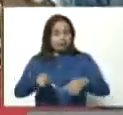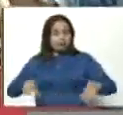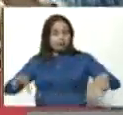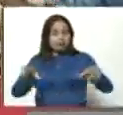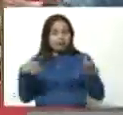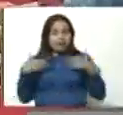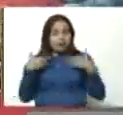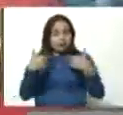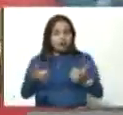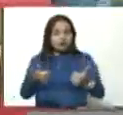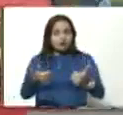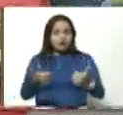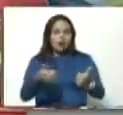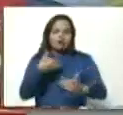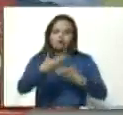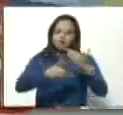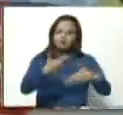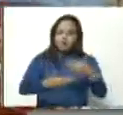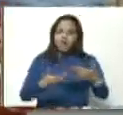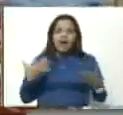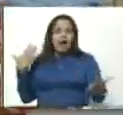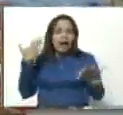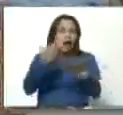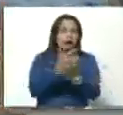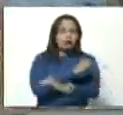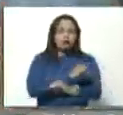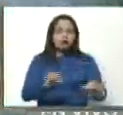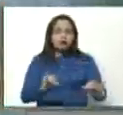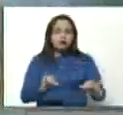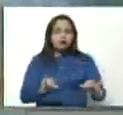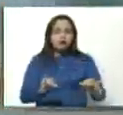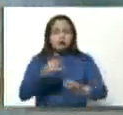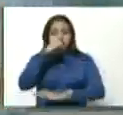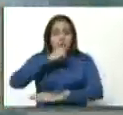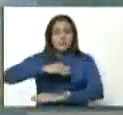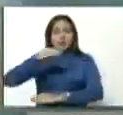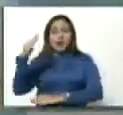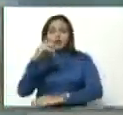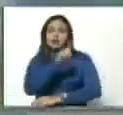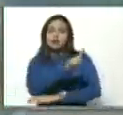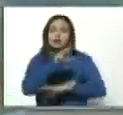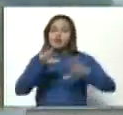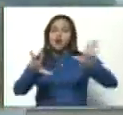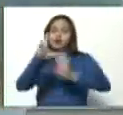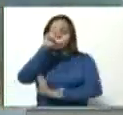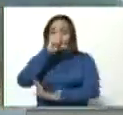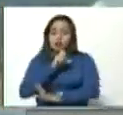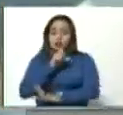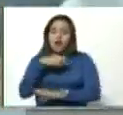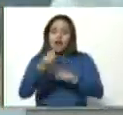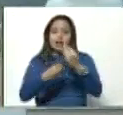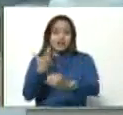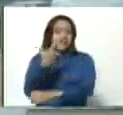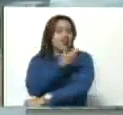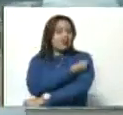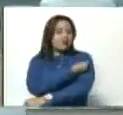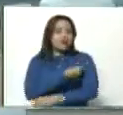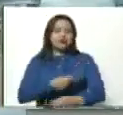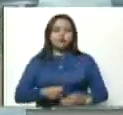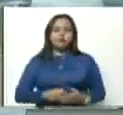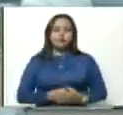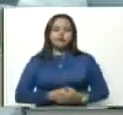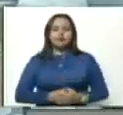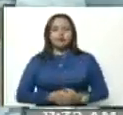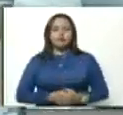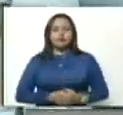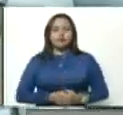así progresivamente hasta completar a todos aquellos mayores de 18 años para colocarle este refuerzo. En